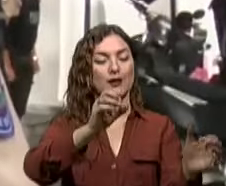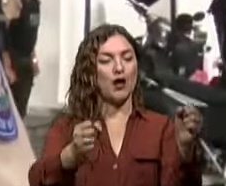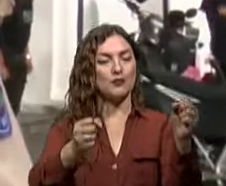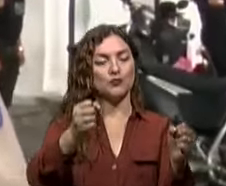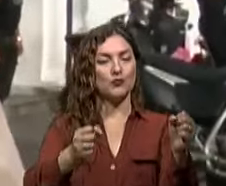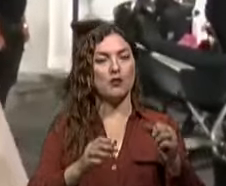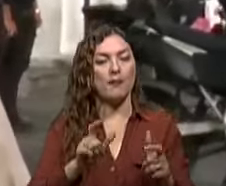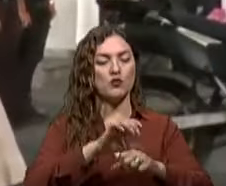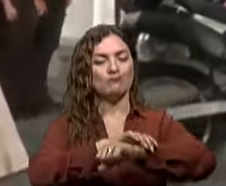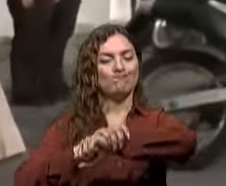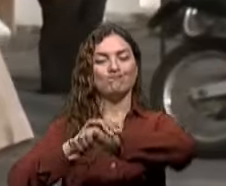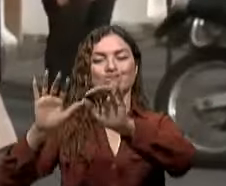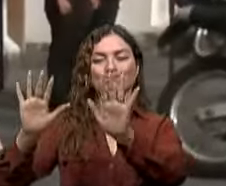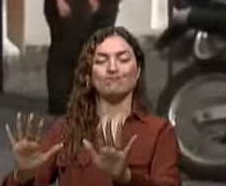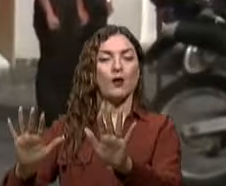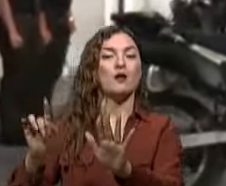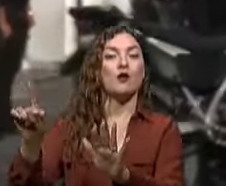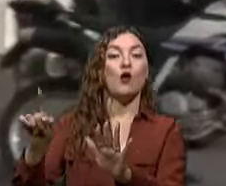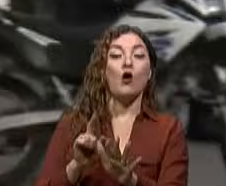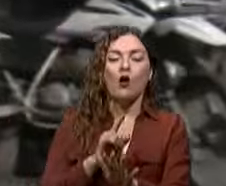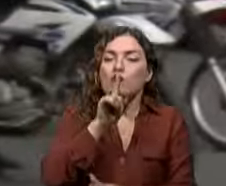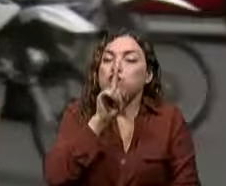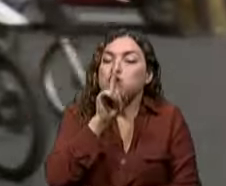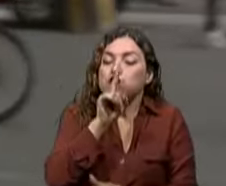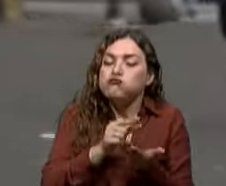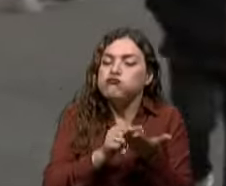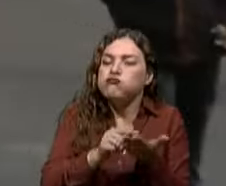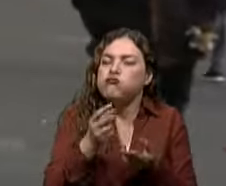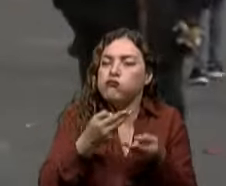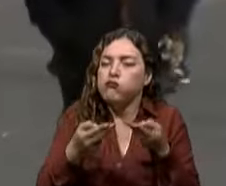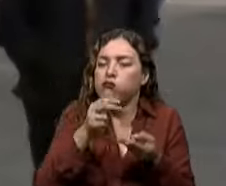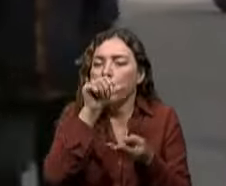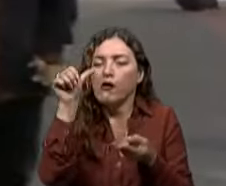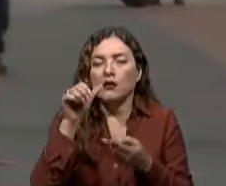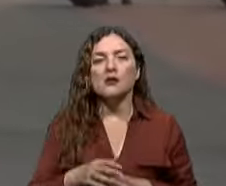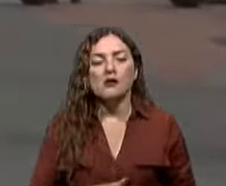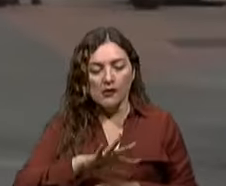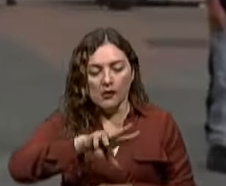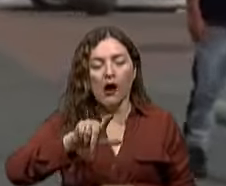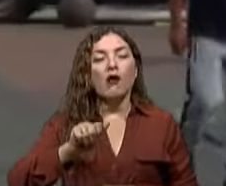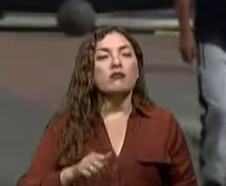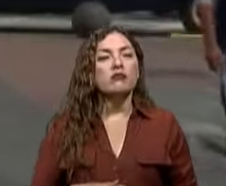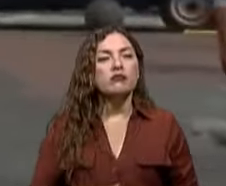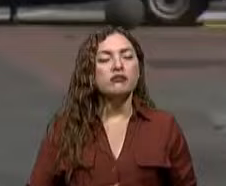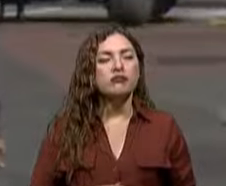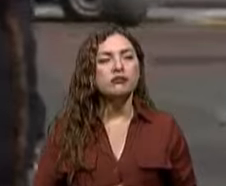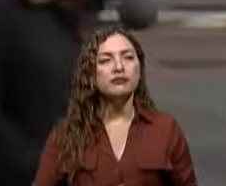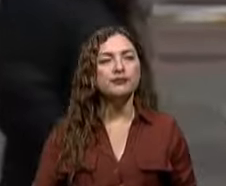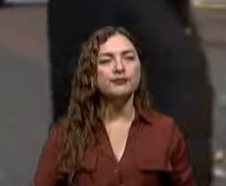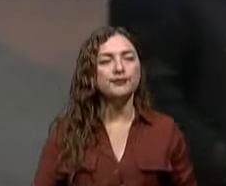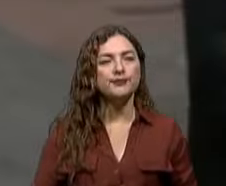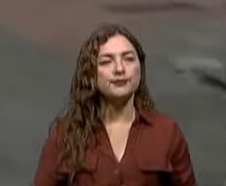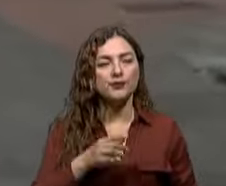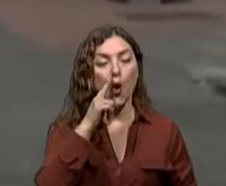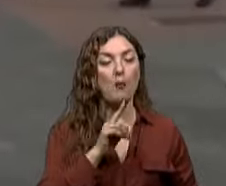de autoridad competente, que han sido aprehendidas por tenencia de sustancias sujetas a fiscalización, robos, y también el violador,